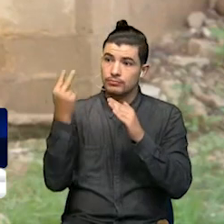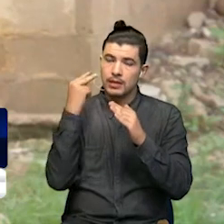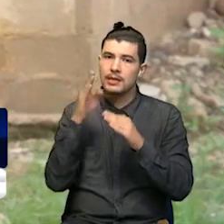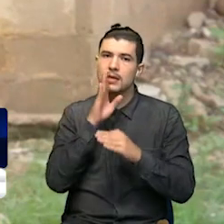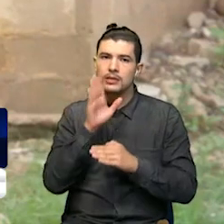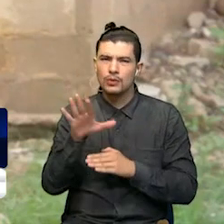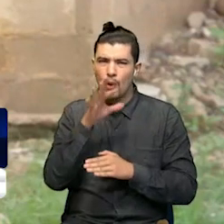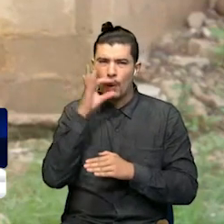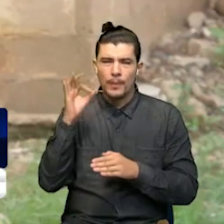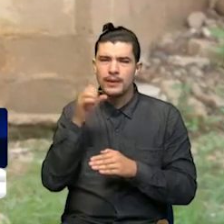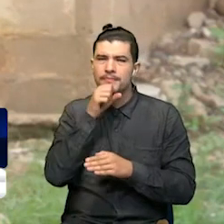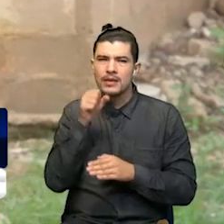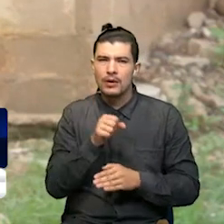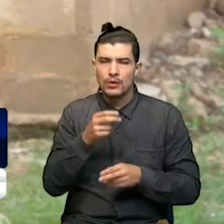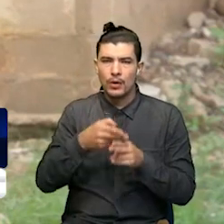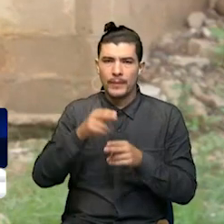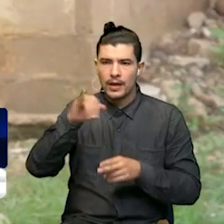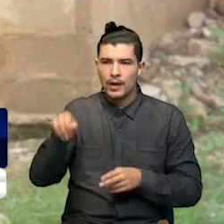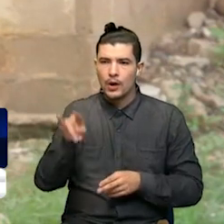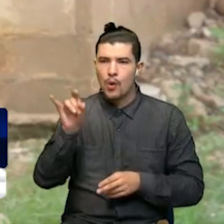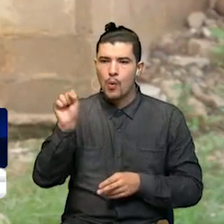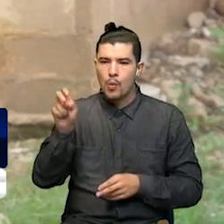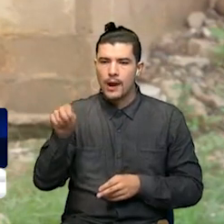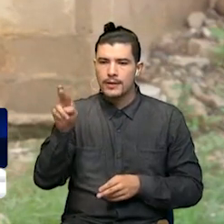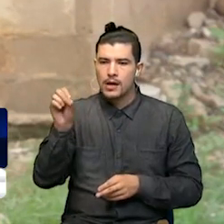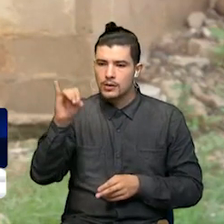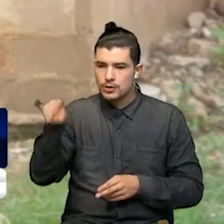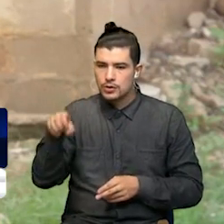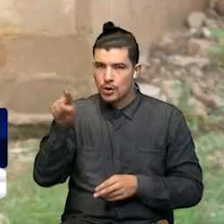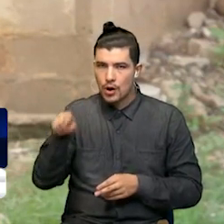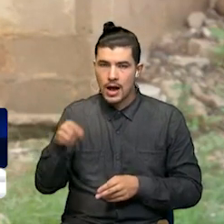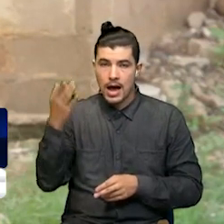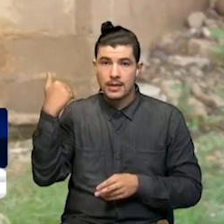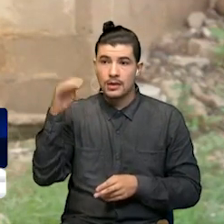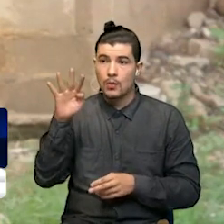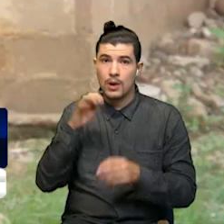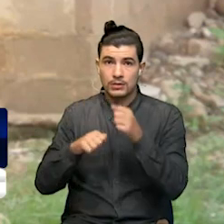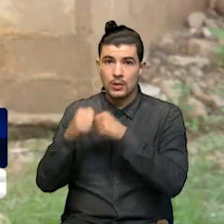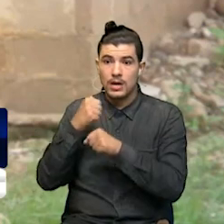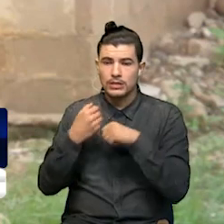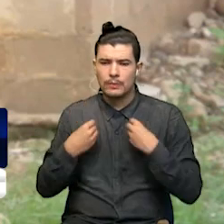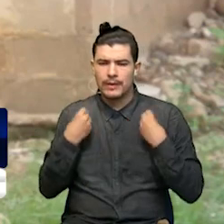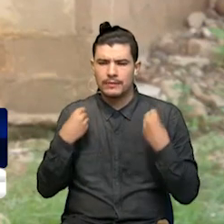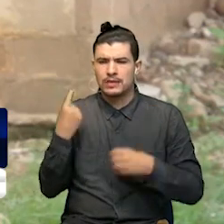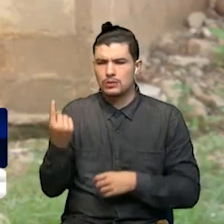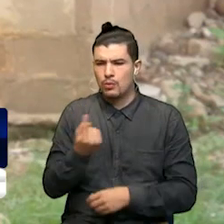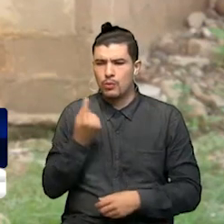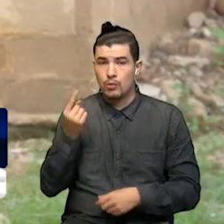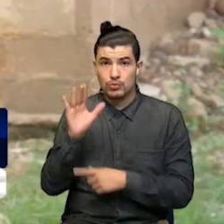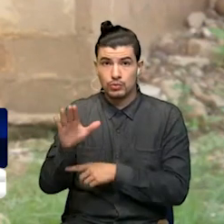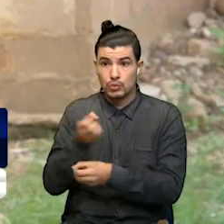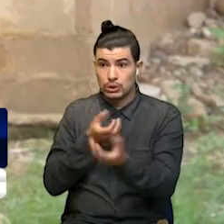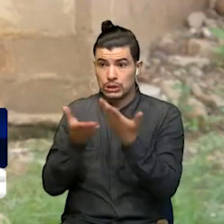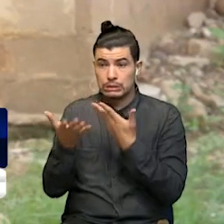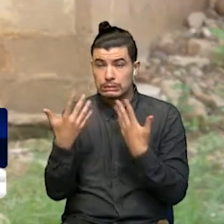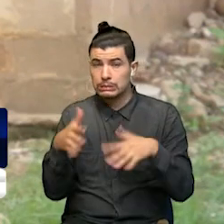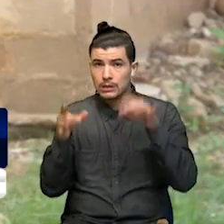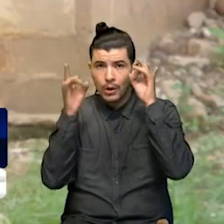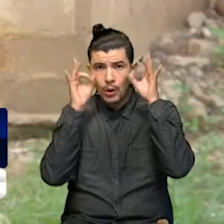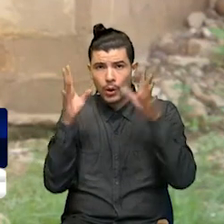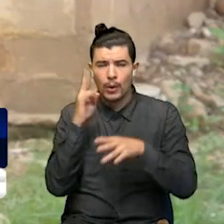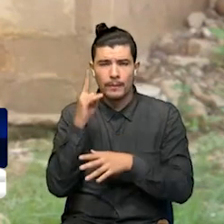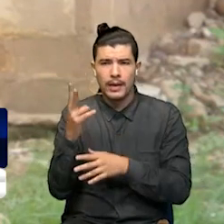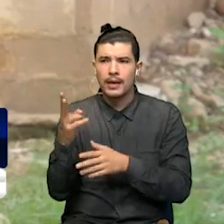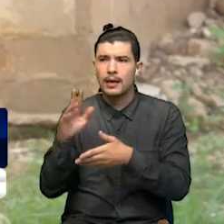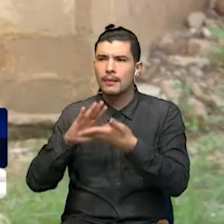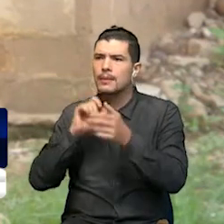Juan Rojas, un adulto mayor que desde hace varios años vive solo en condiciones un poco inhumanas. Hoy consultamos con la comunidad